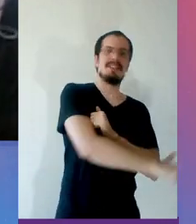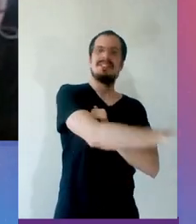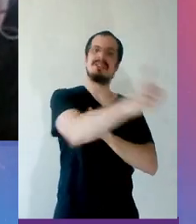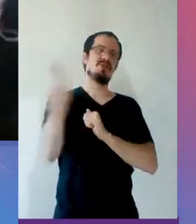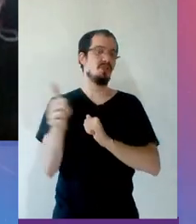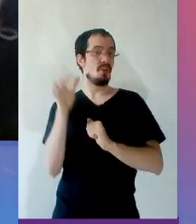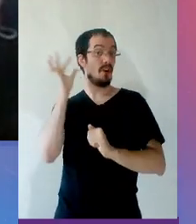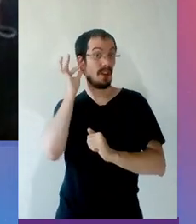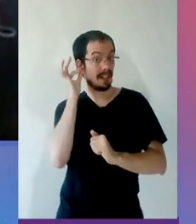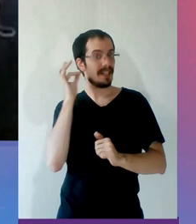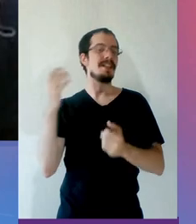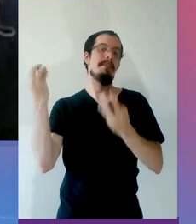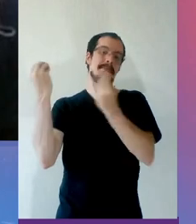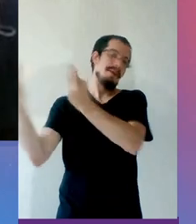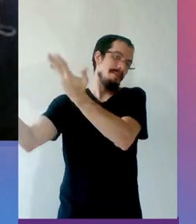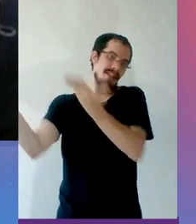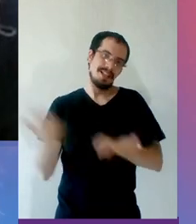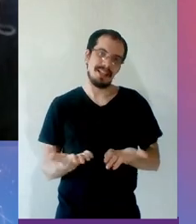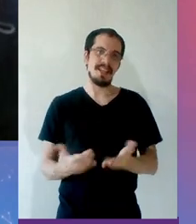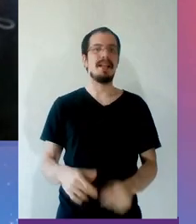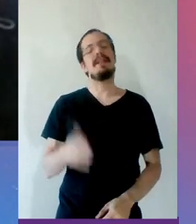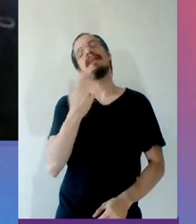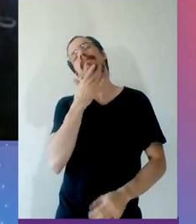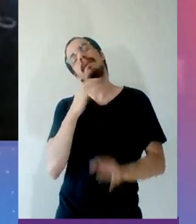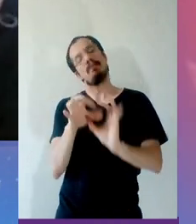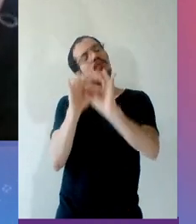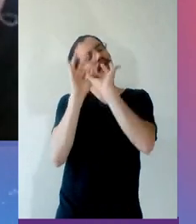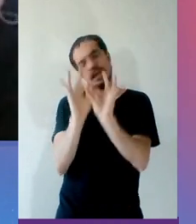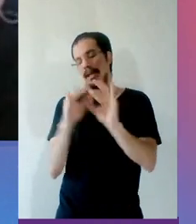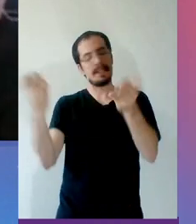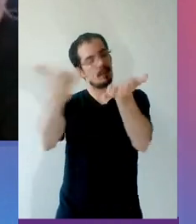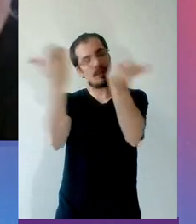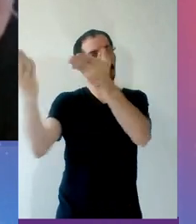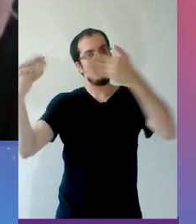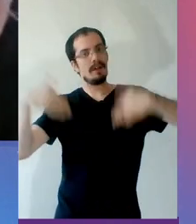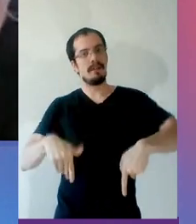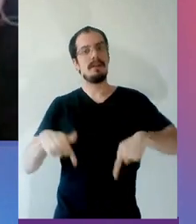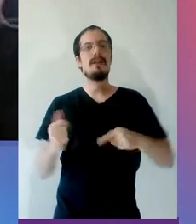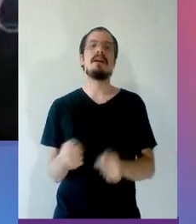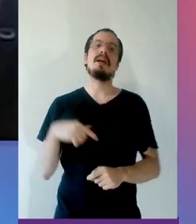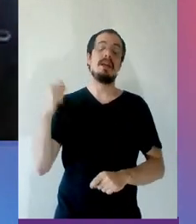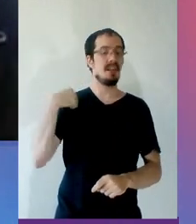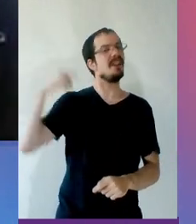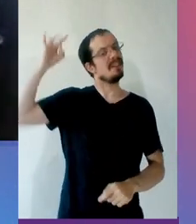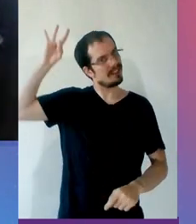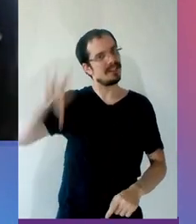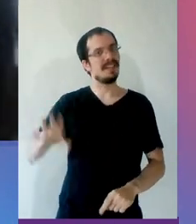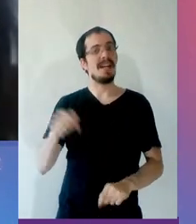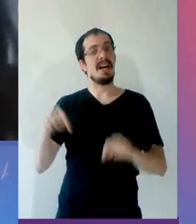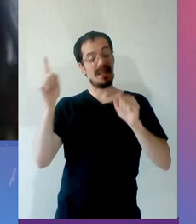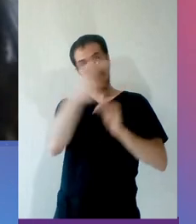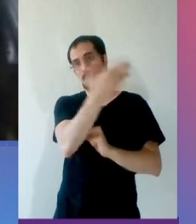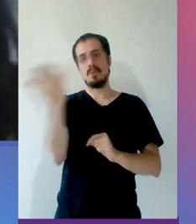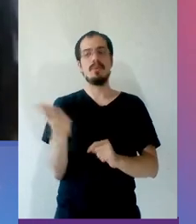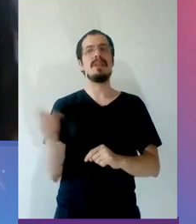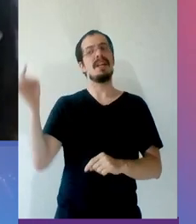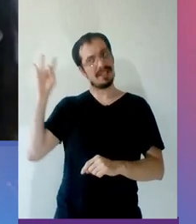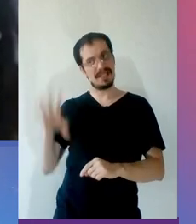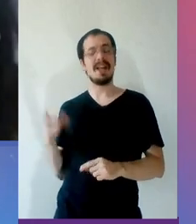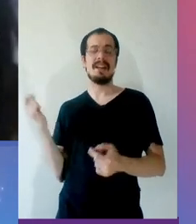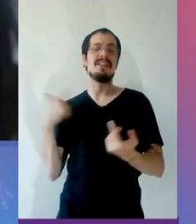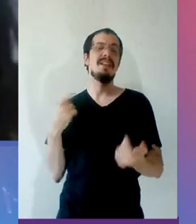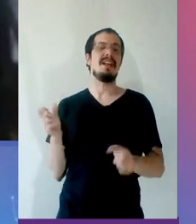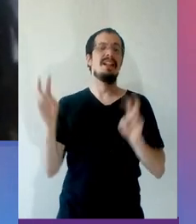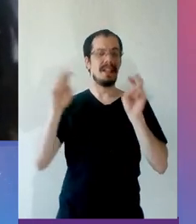gran bienvenida. Les agradecemos mucho que estén en este espacio. Sabemos que si están acá es porque comparten con nosotros